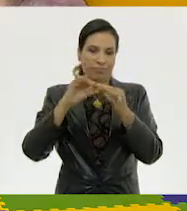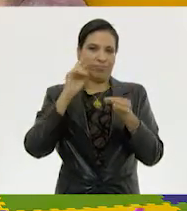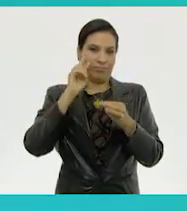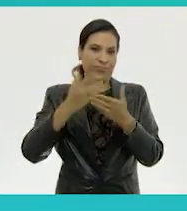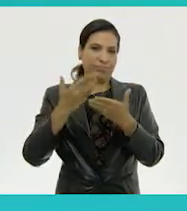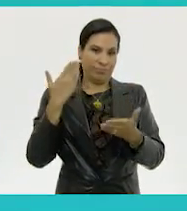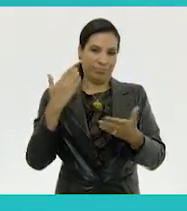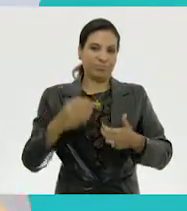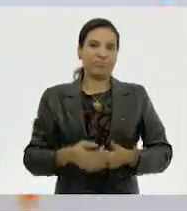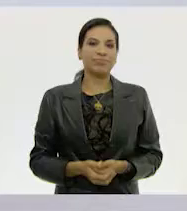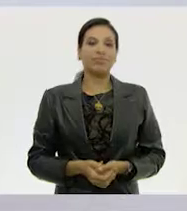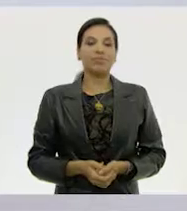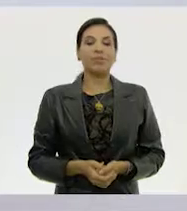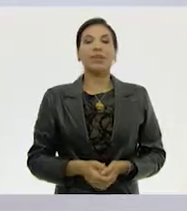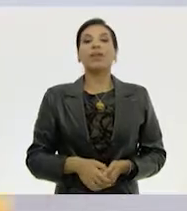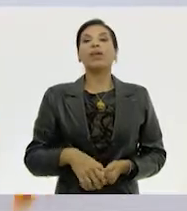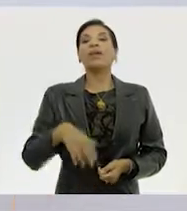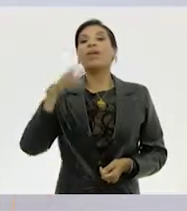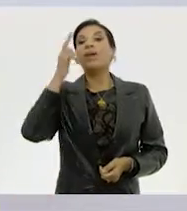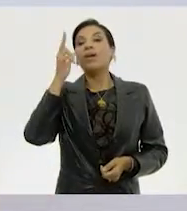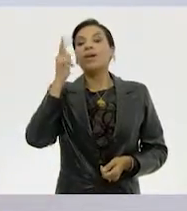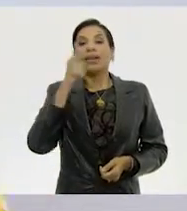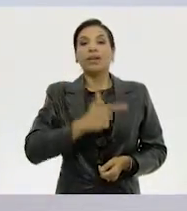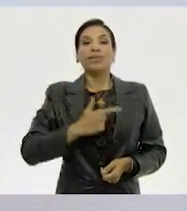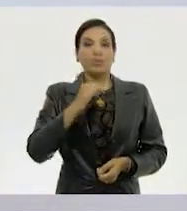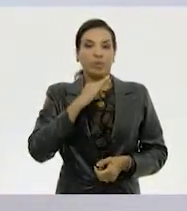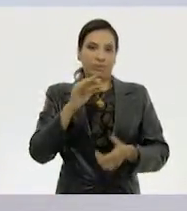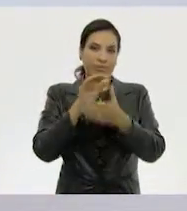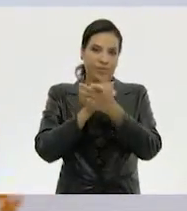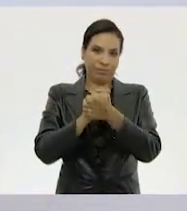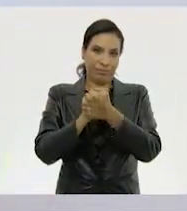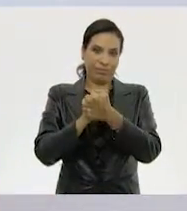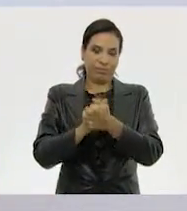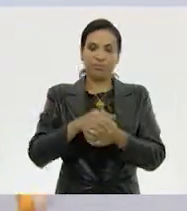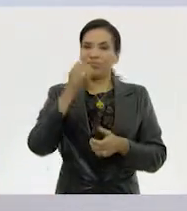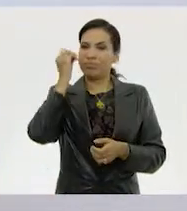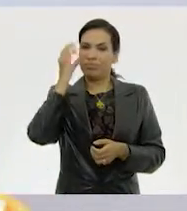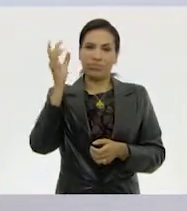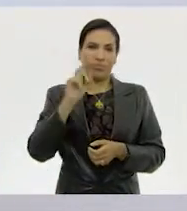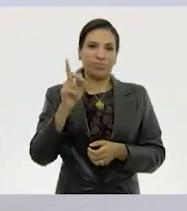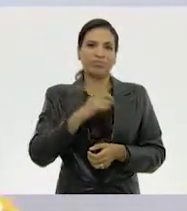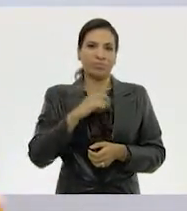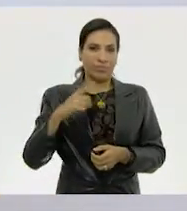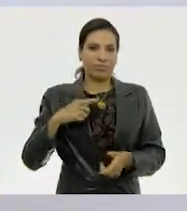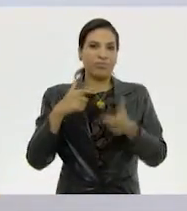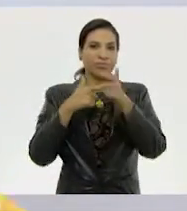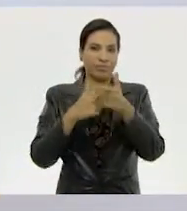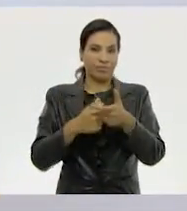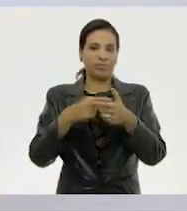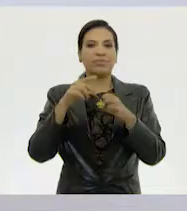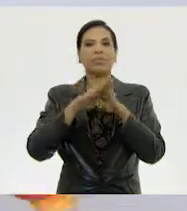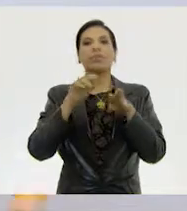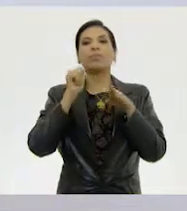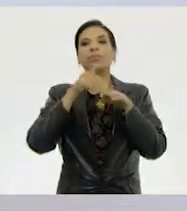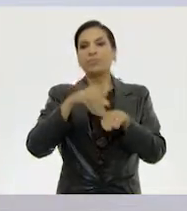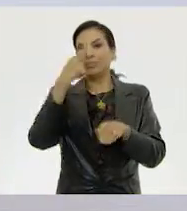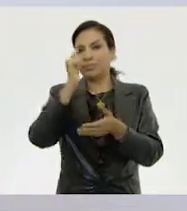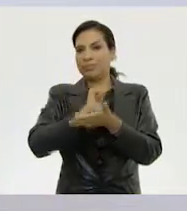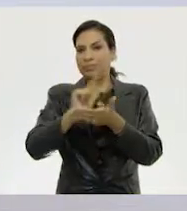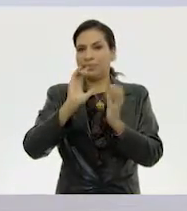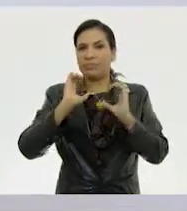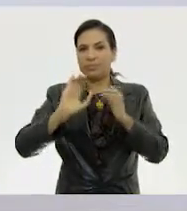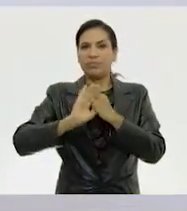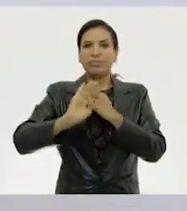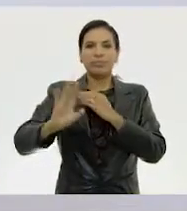verlo. ¡Hola! ¡Qué gusto saludarlos! No olviden que hay que continuar con las medidas de higiene para